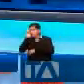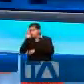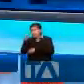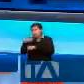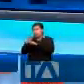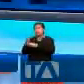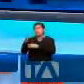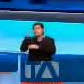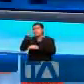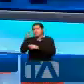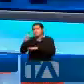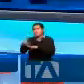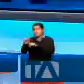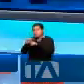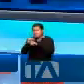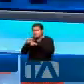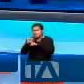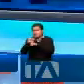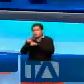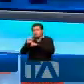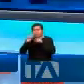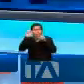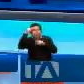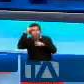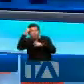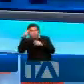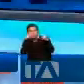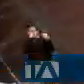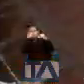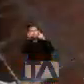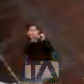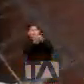preparación y dotación para ejecutar actos desestabilizadores.